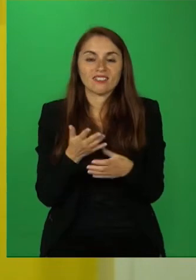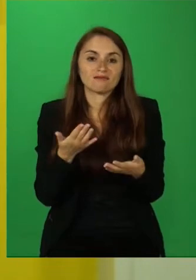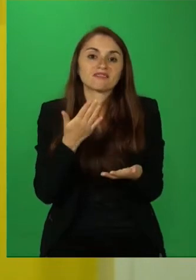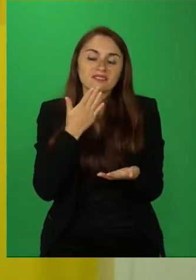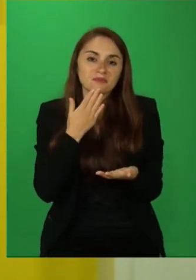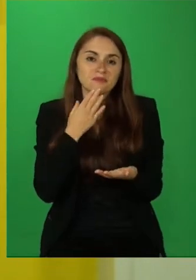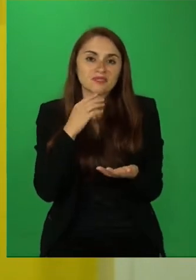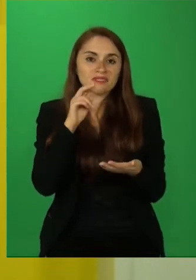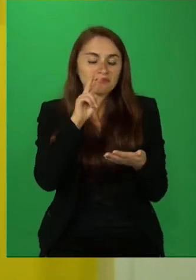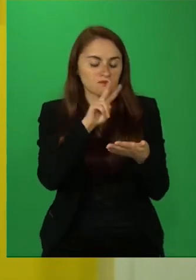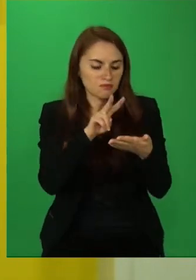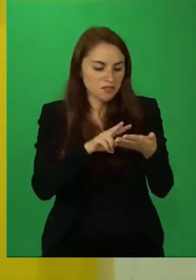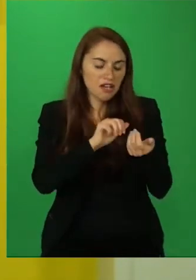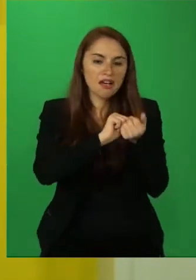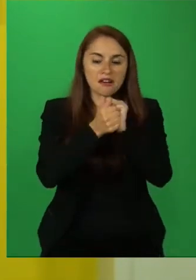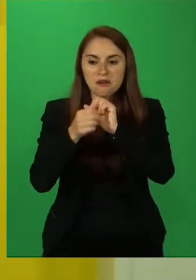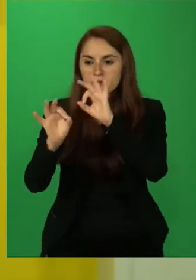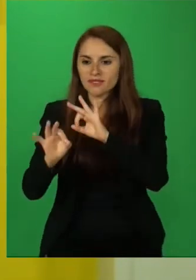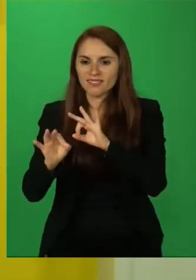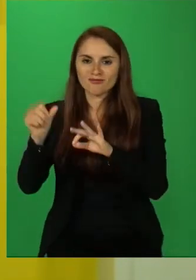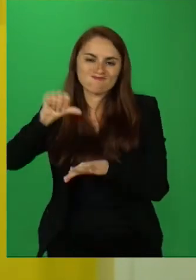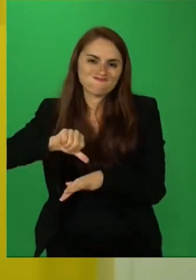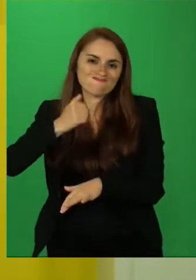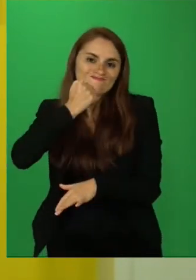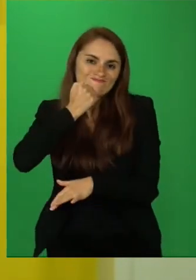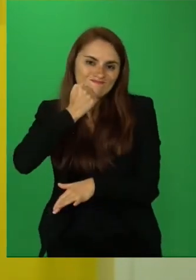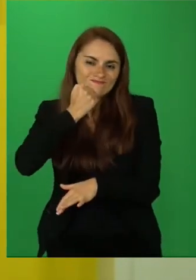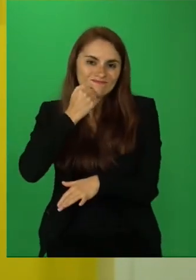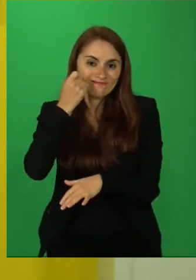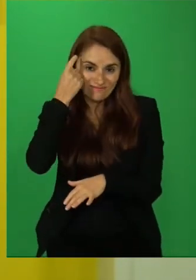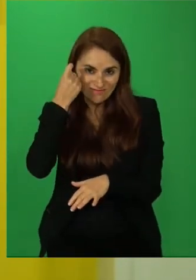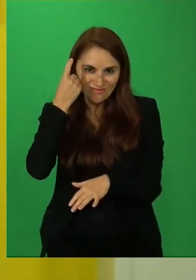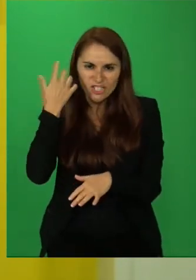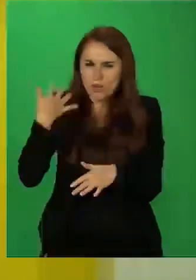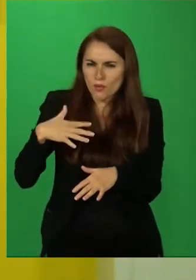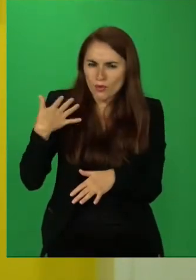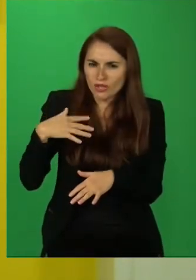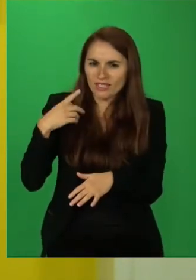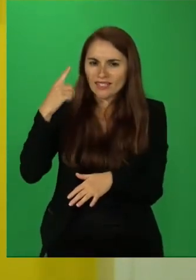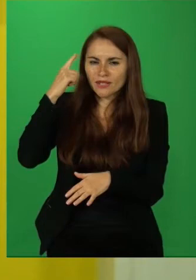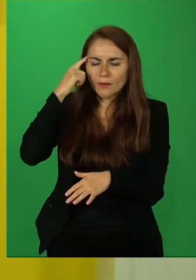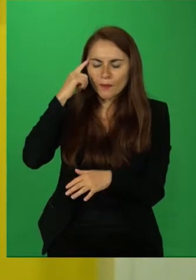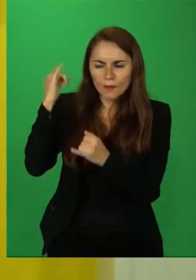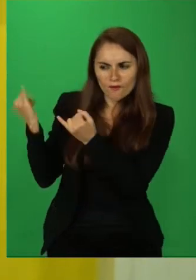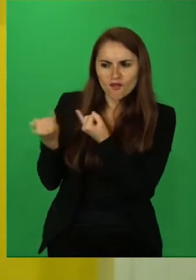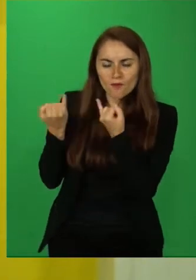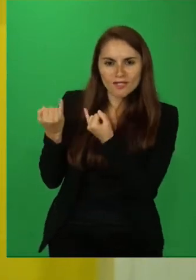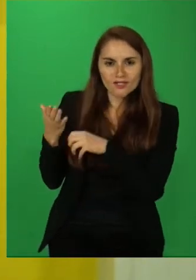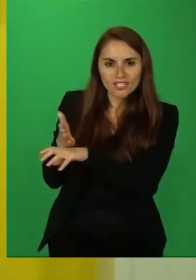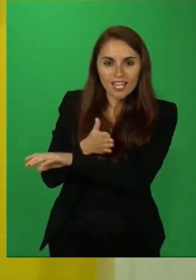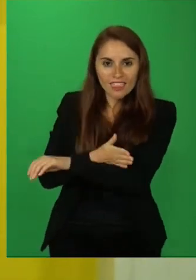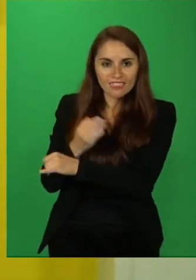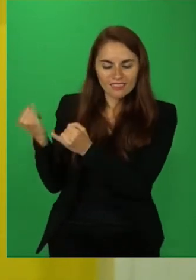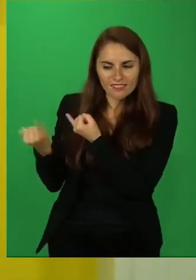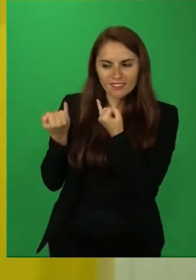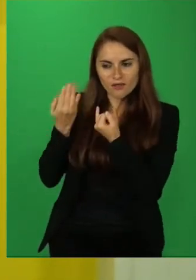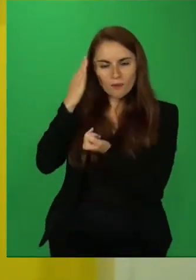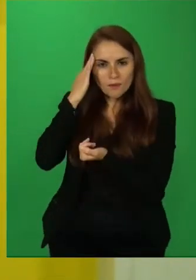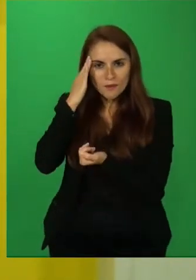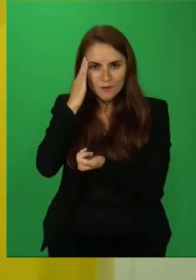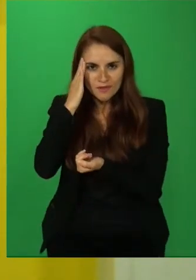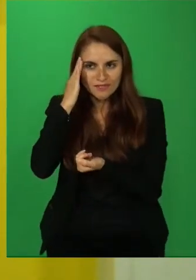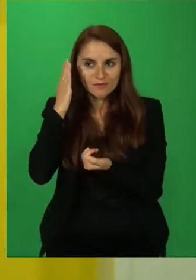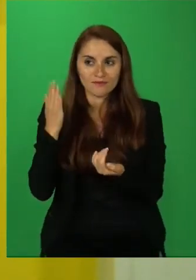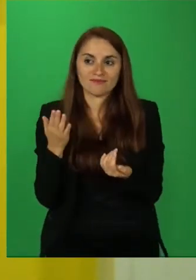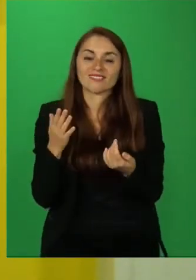habría interpretado mal este texto. ¿Se dan cuenta la importancia del conocimiento previo? Por lo tanto, hasta